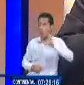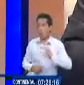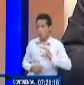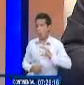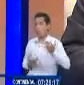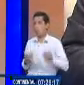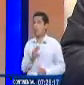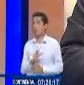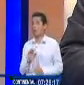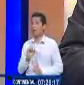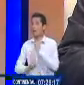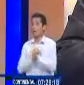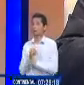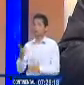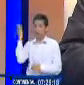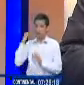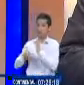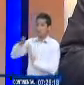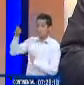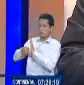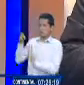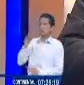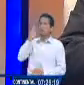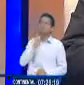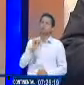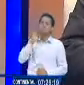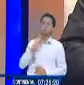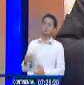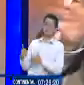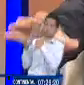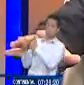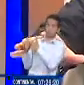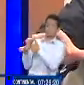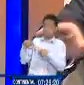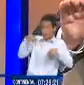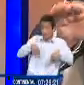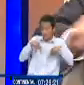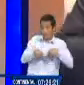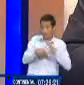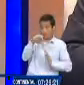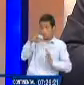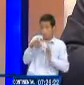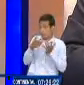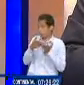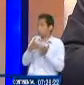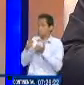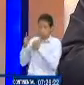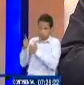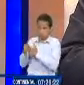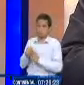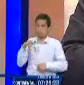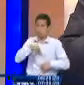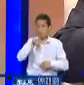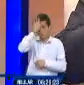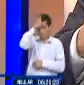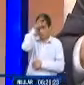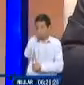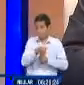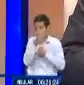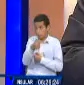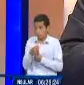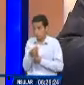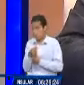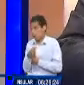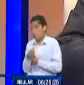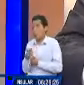años obviamente tenemos mucha experiencia en petróleo sin embargo en minería no tenemos experiencia por lo menos en lo que a minería industrial se refiere mediana y